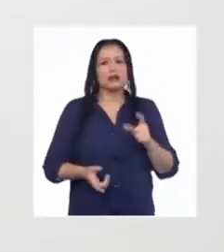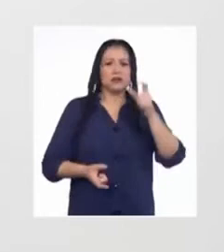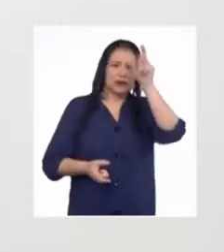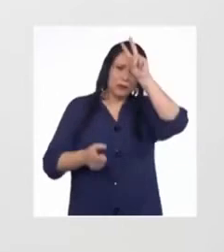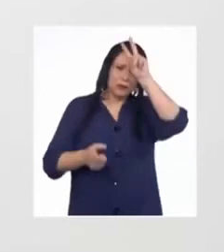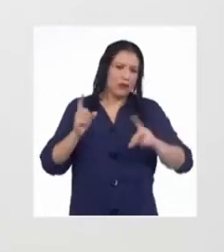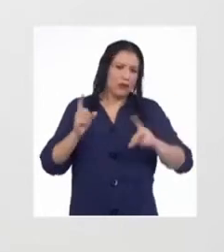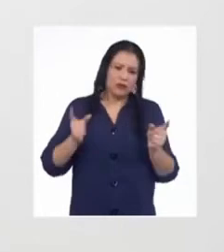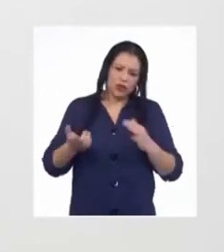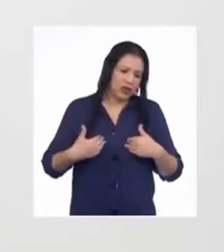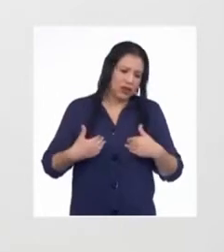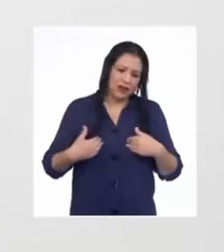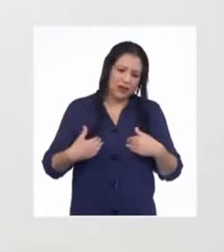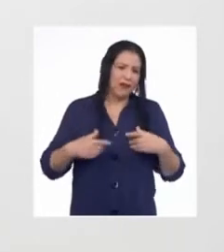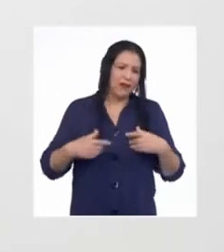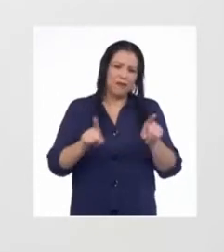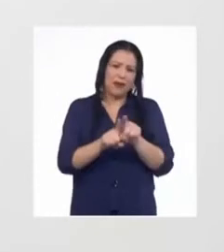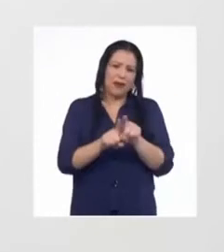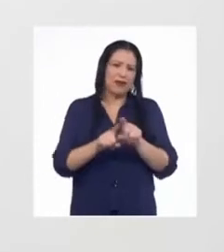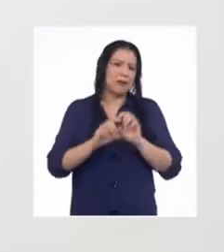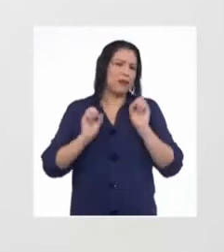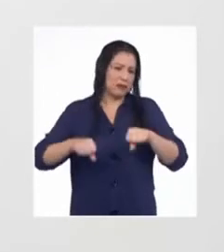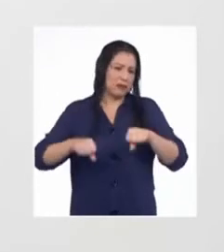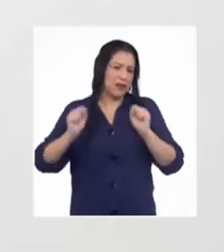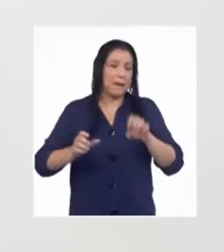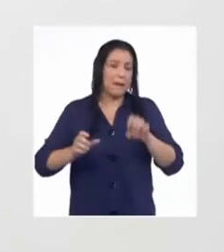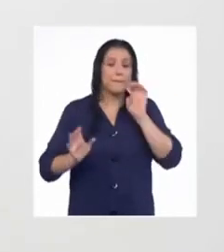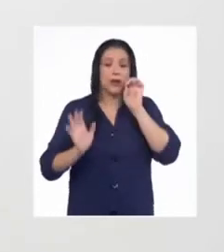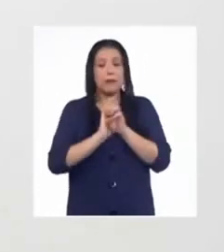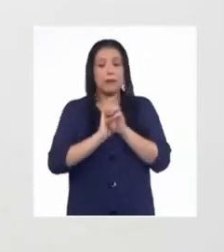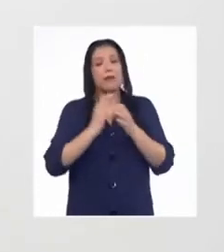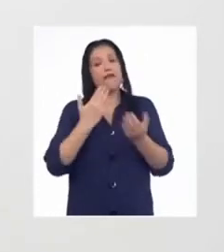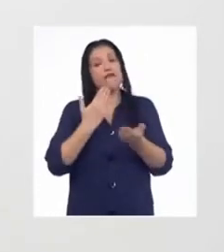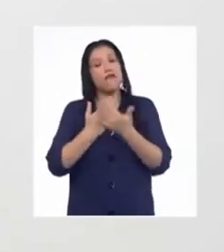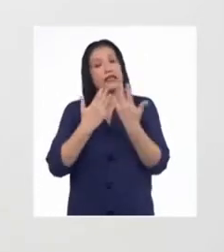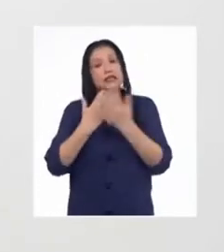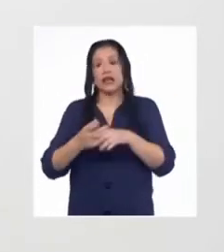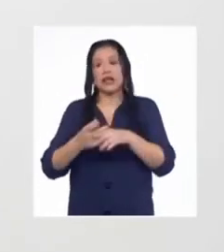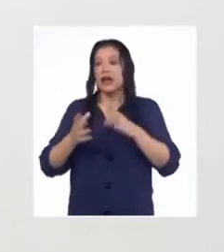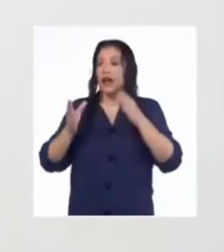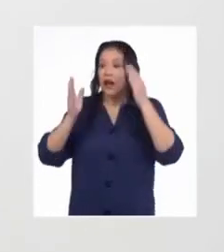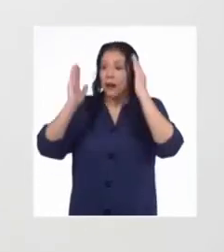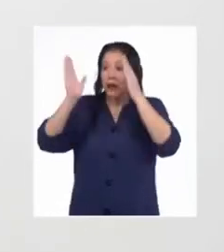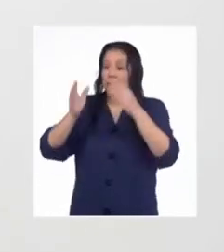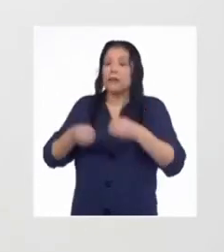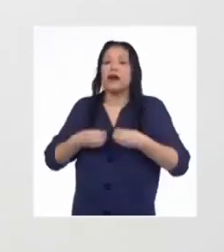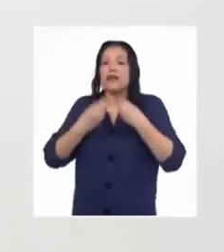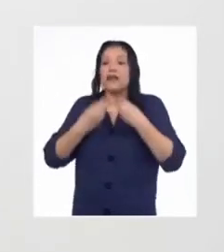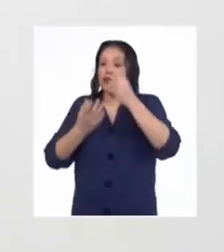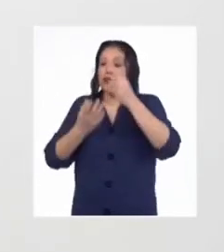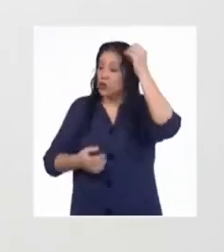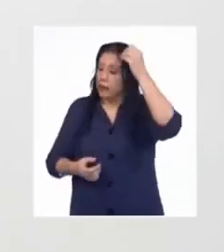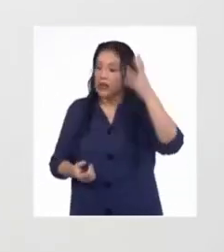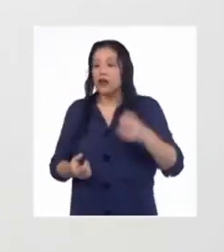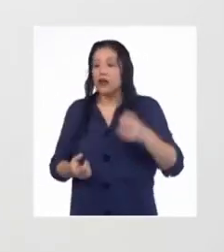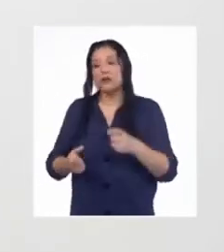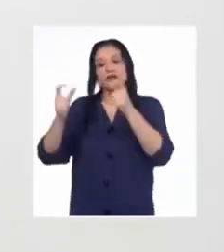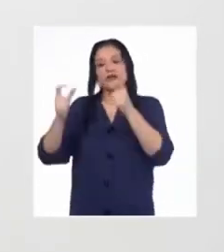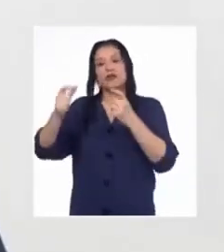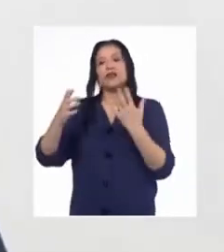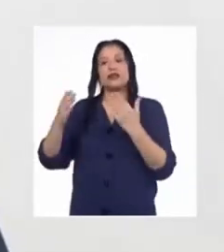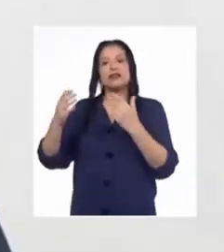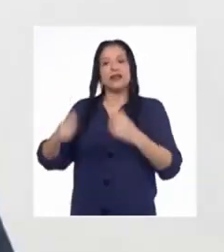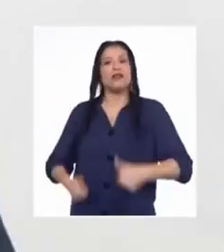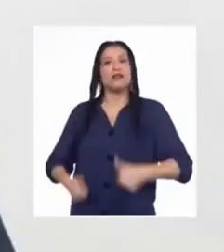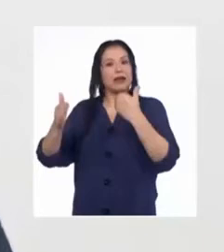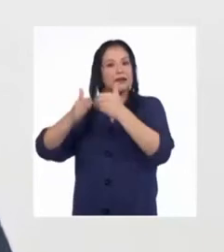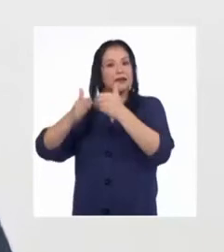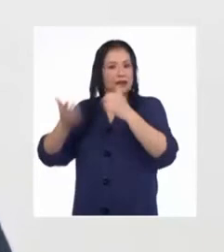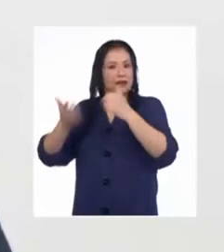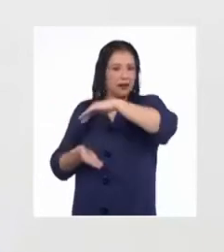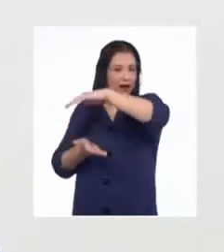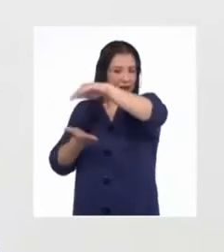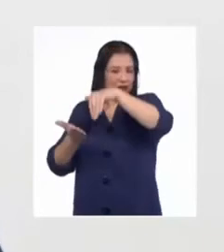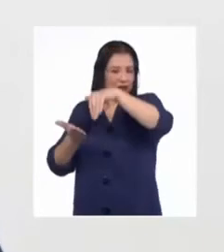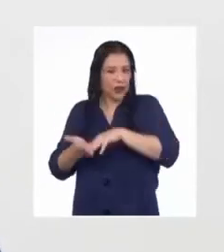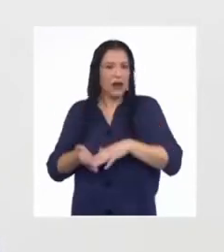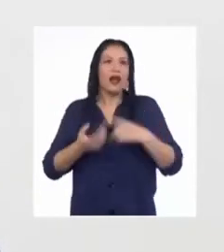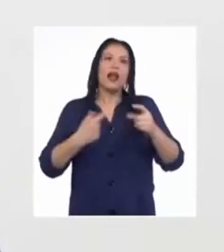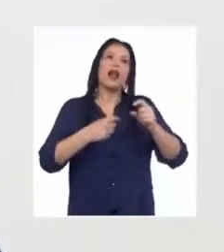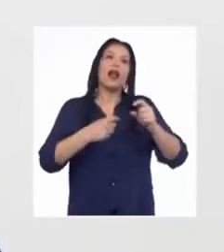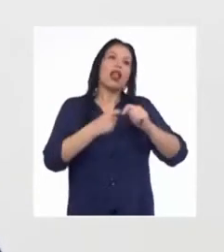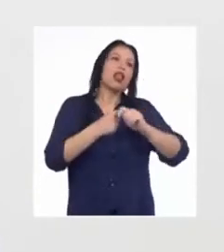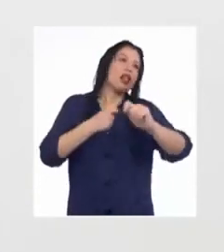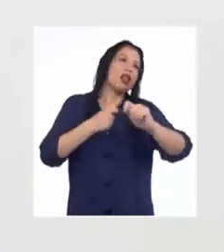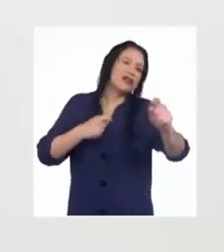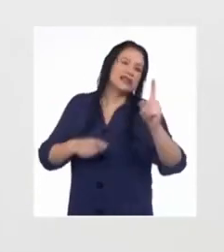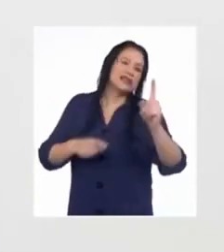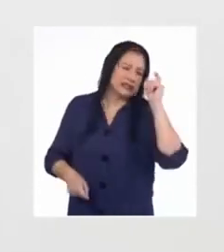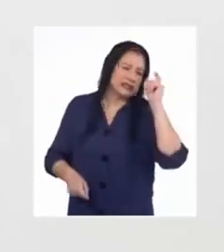están en la ciudad pueden hacerse oír con más efectividad que quienes están en zonas alejadas de nuestro país. Y la democracia no solamente